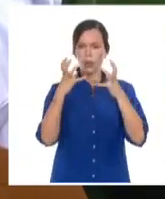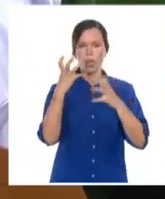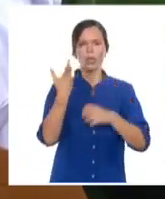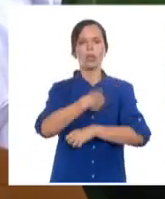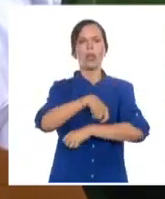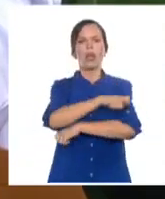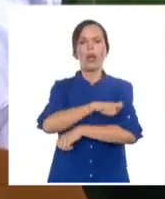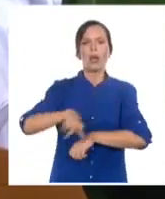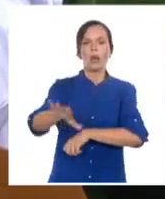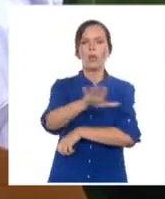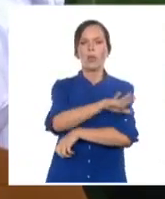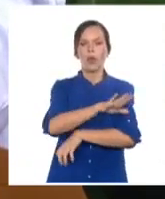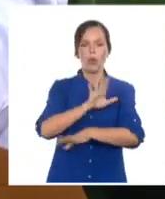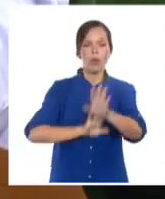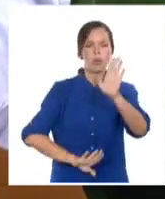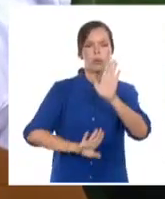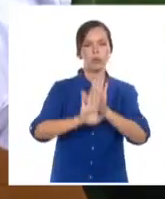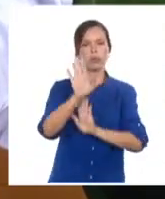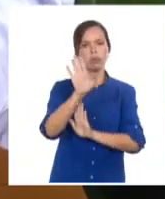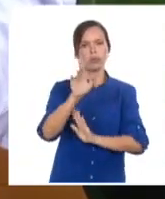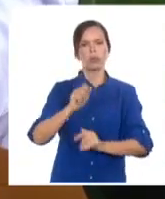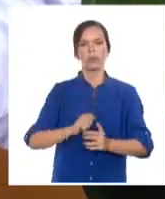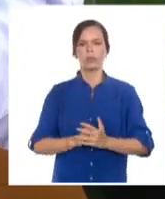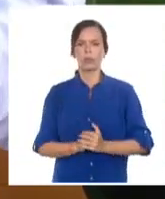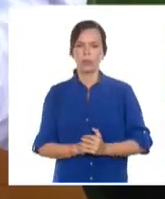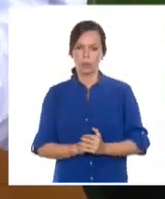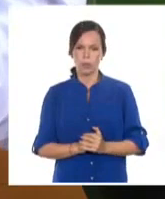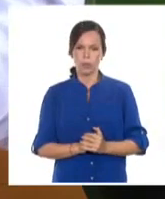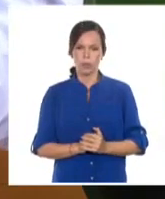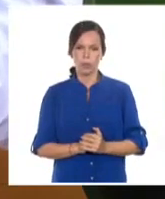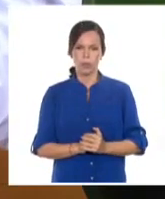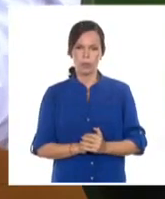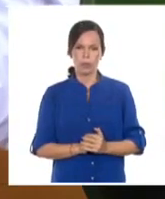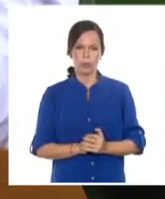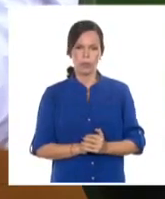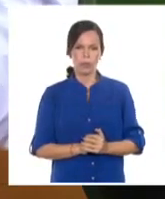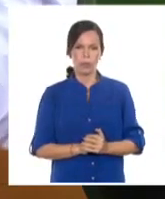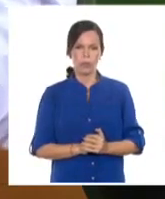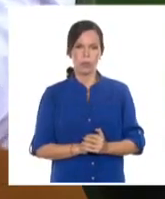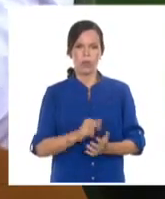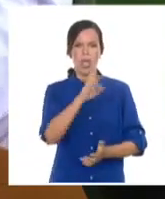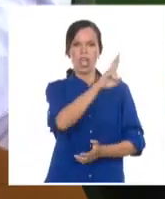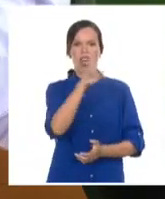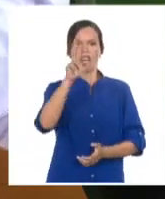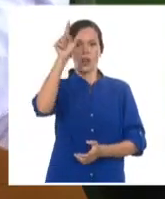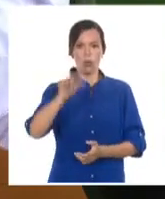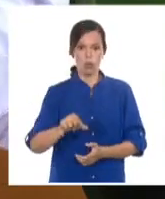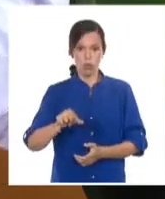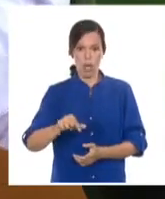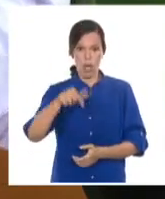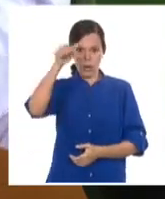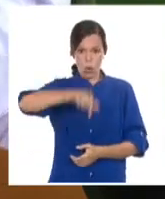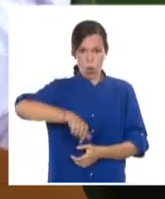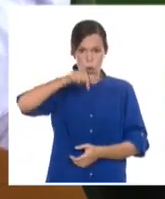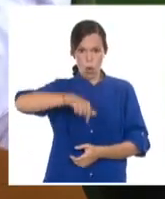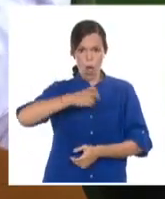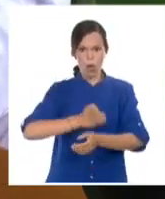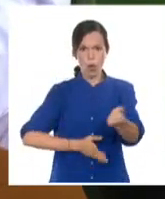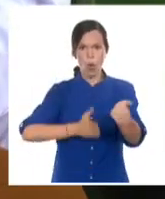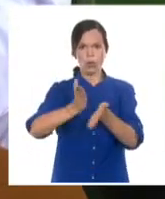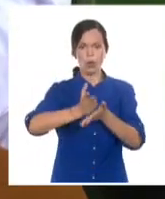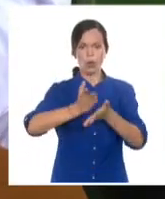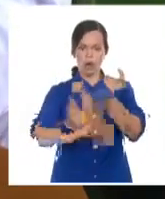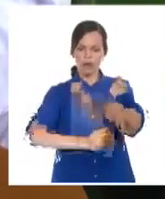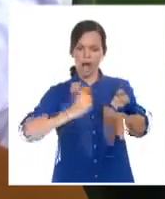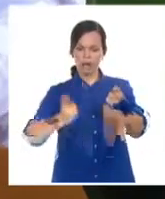vivido en el último siglo y medio a los revolucionarios de Esta generación nos quedan muchas batallas por librar y